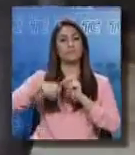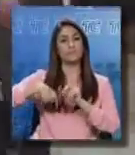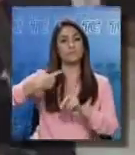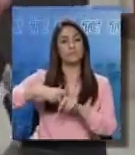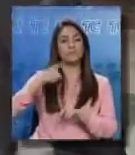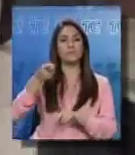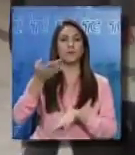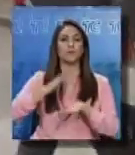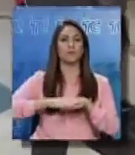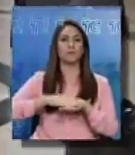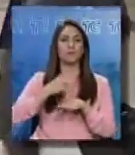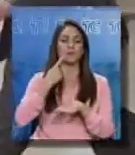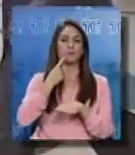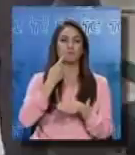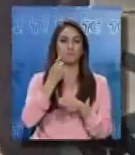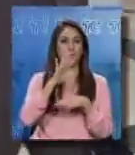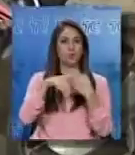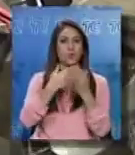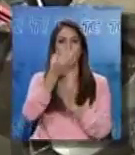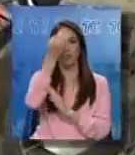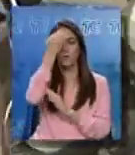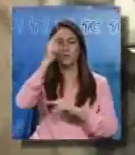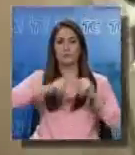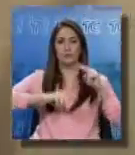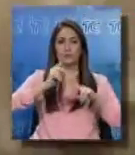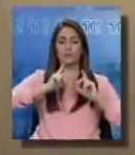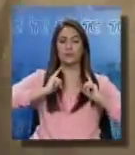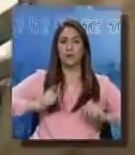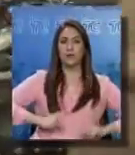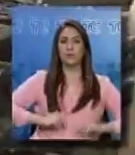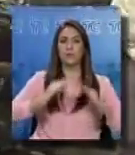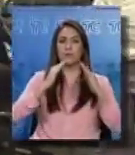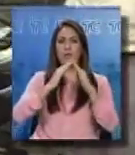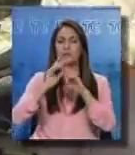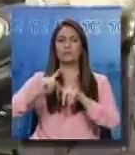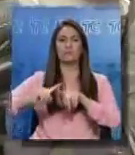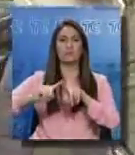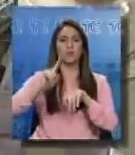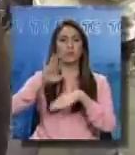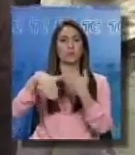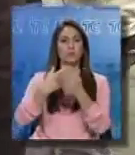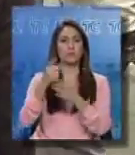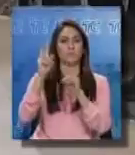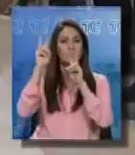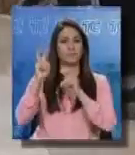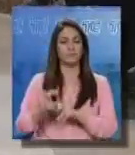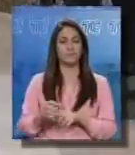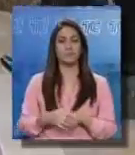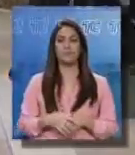temas relacionados con infraestructura educativa, salud y vivienda. Los ministros ratificaron que no